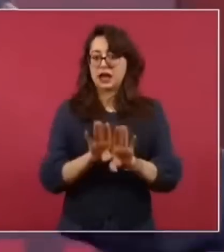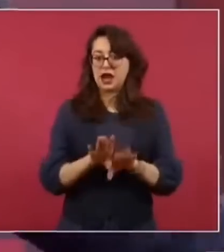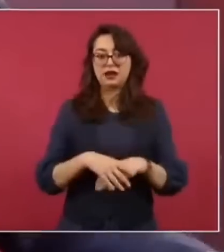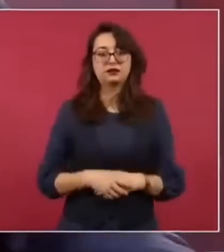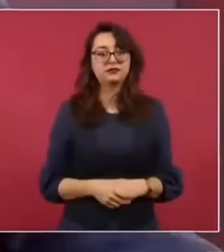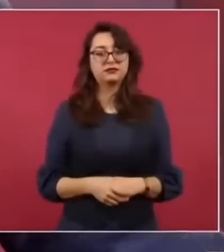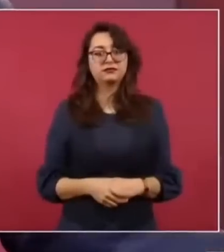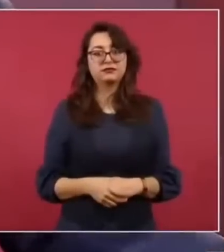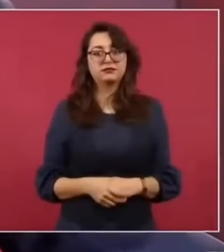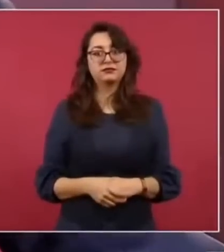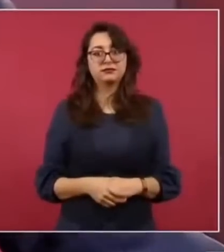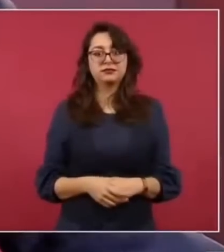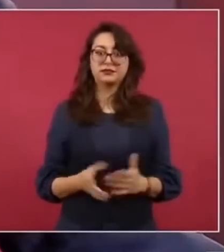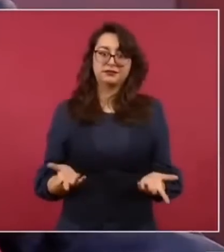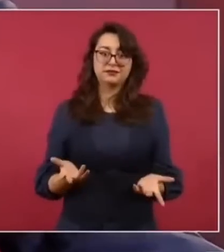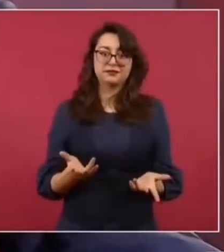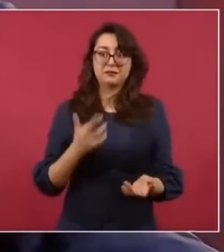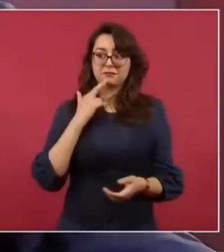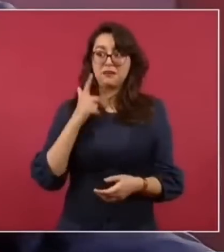Pero no hay corrupción.